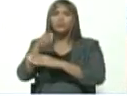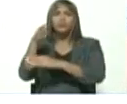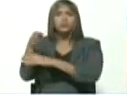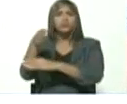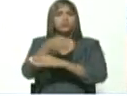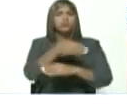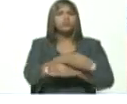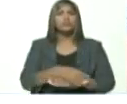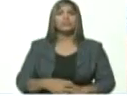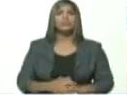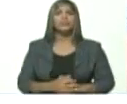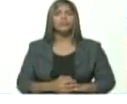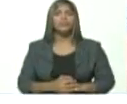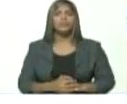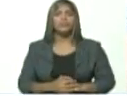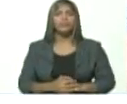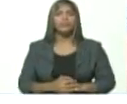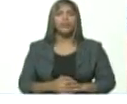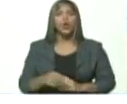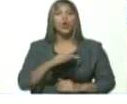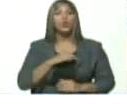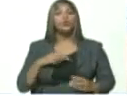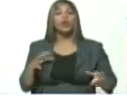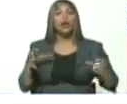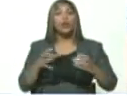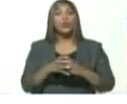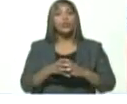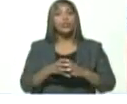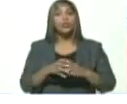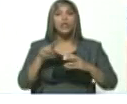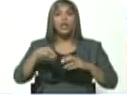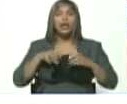atendiendo. Así que hemos estado reunidos, revisando,